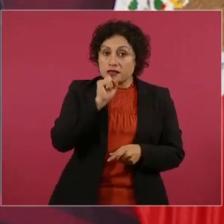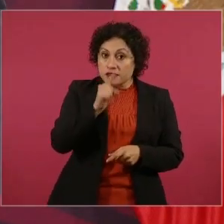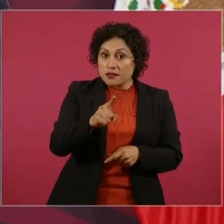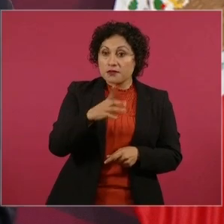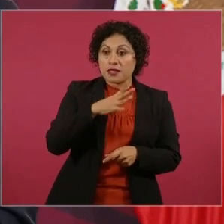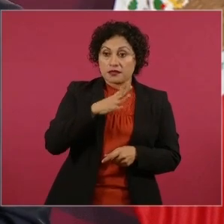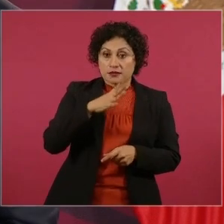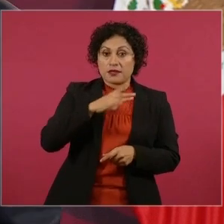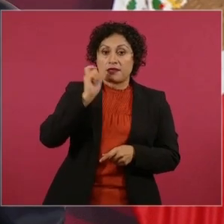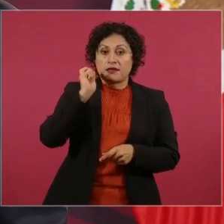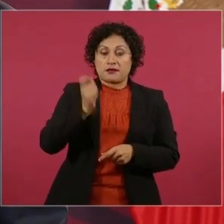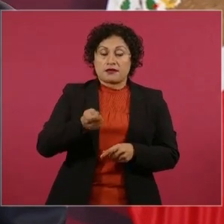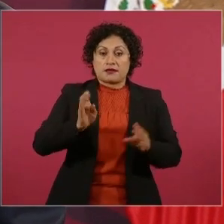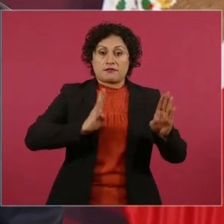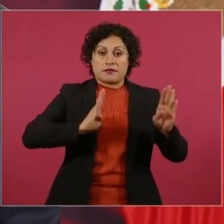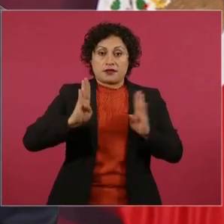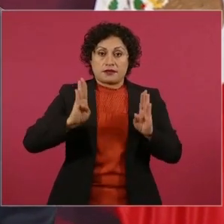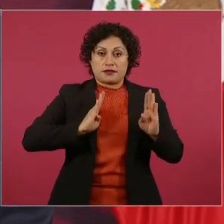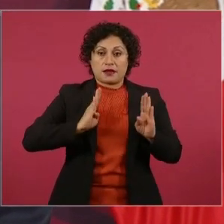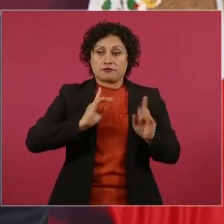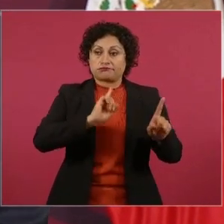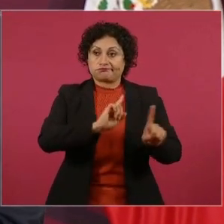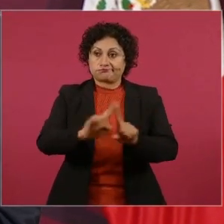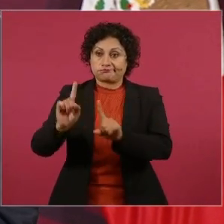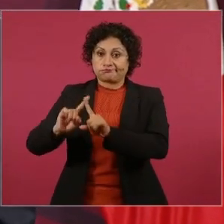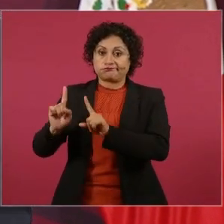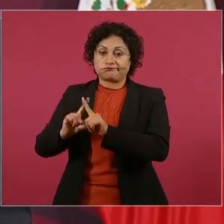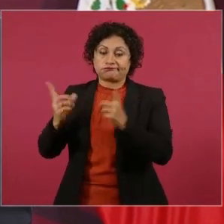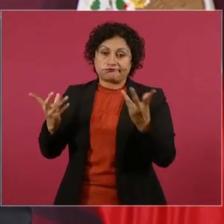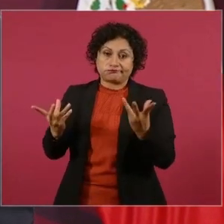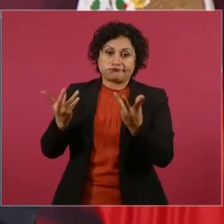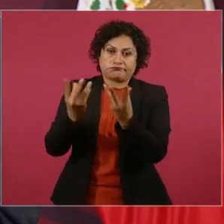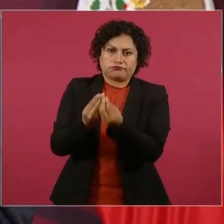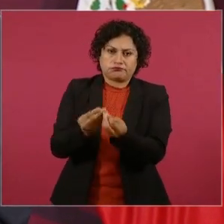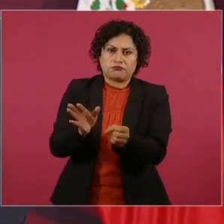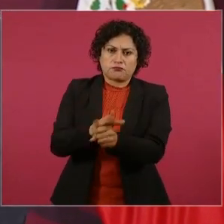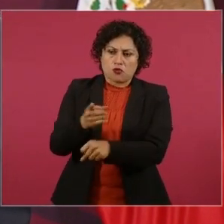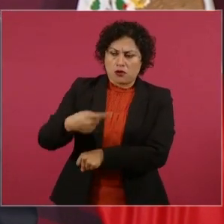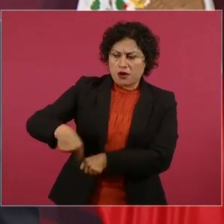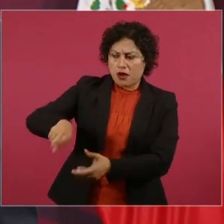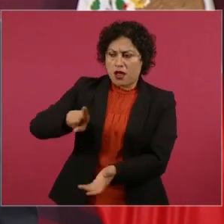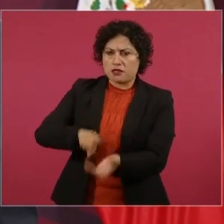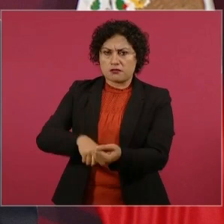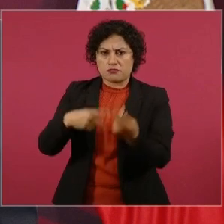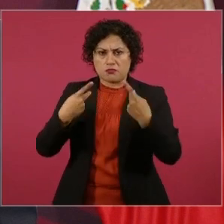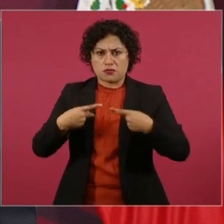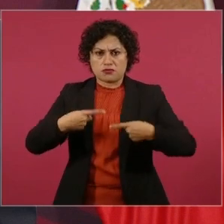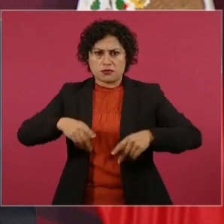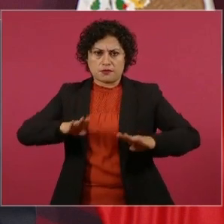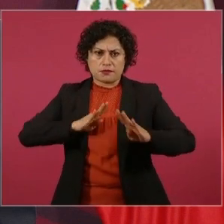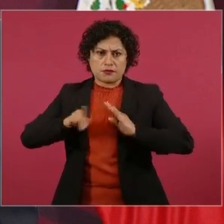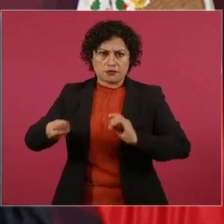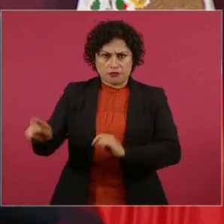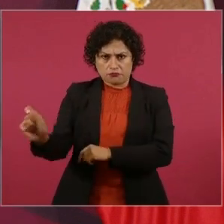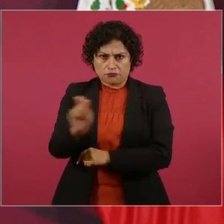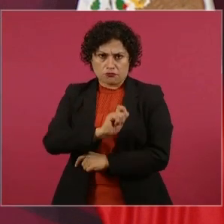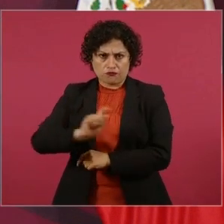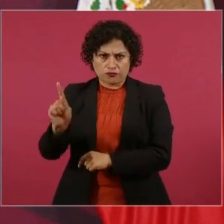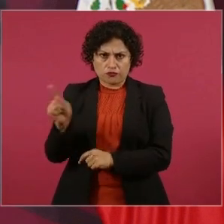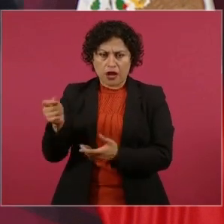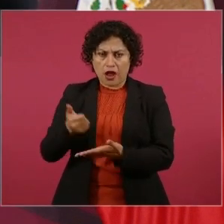fuerzas armadas que tien profesionalismo y que ayudan